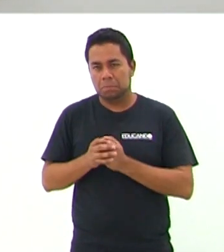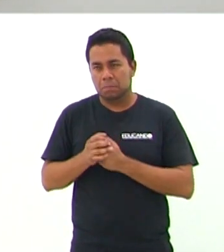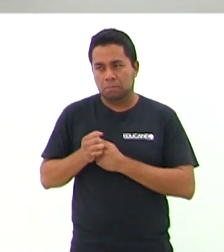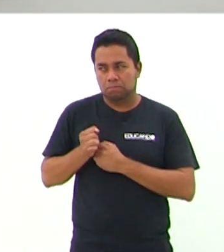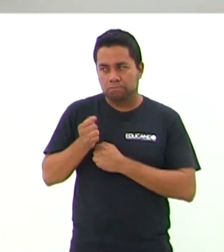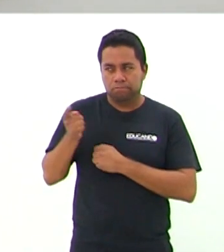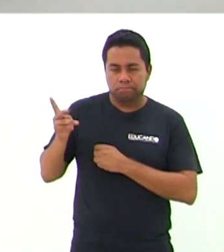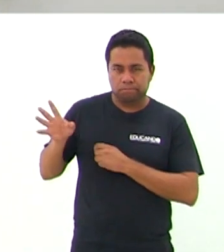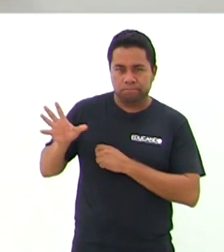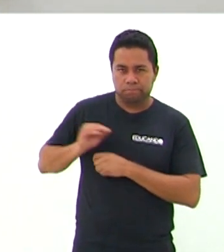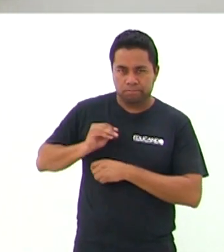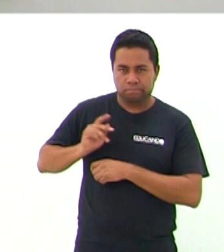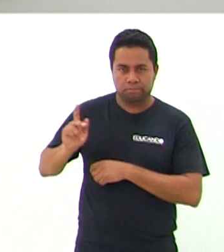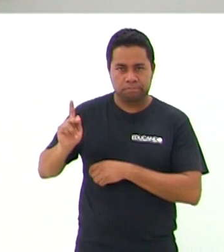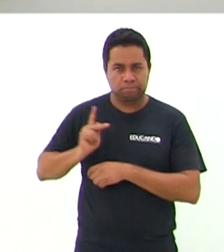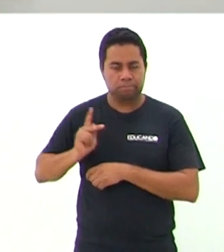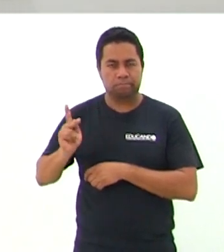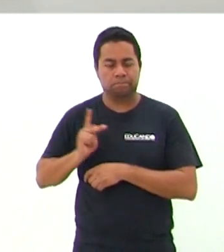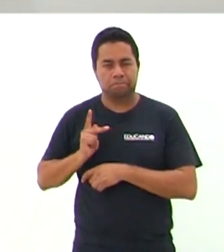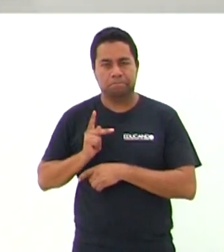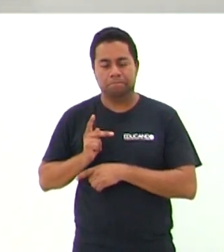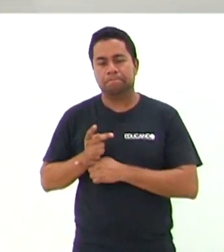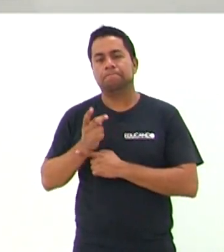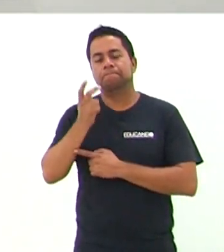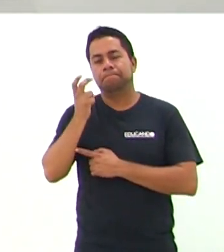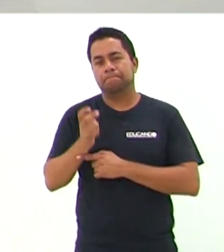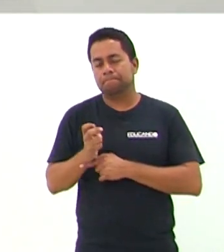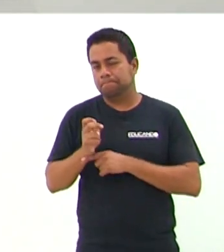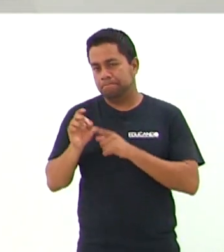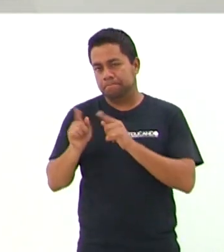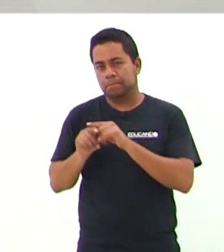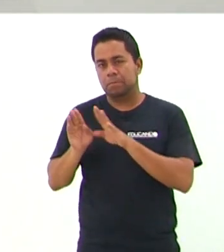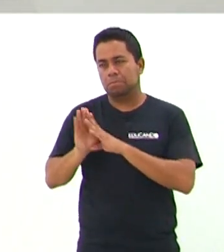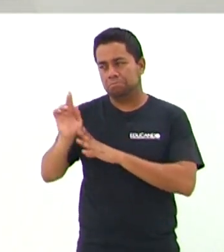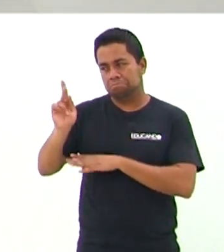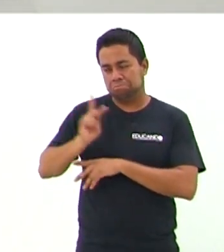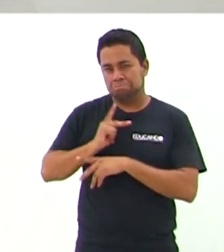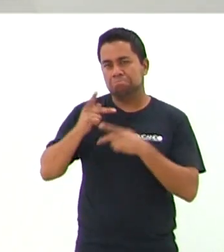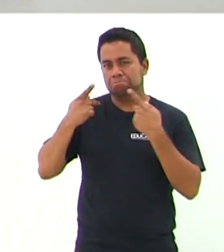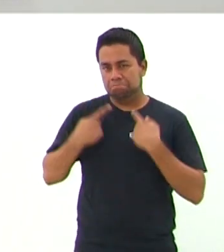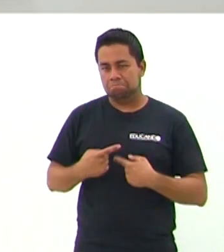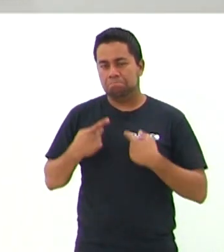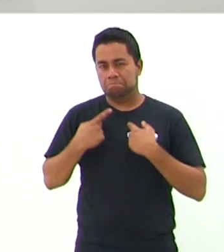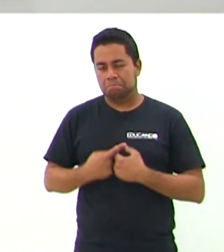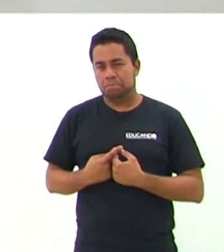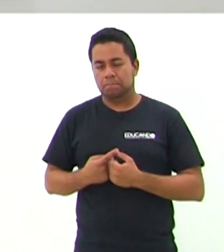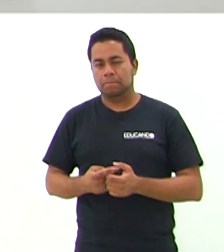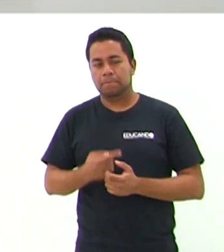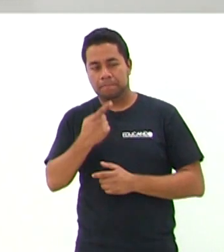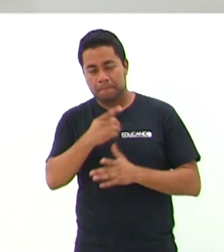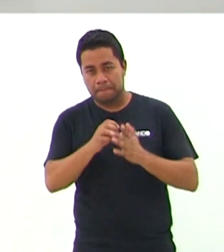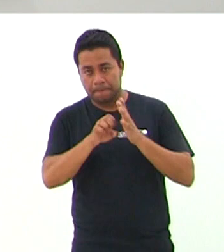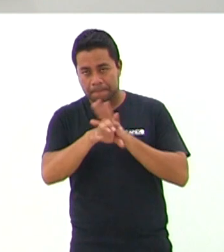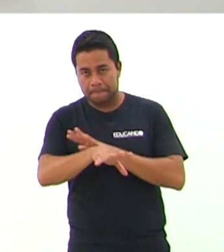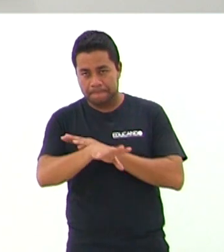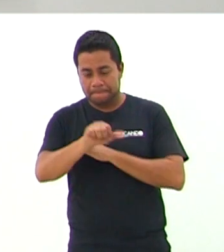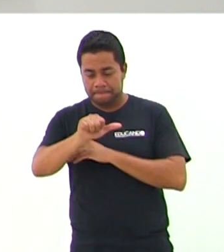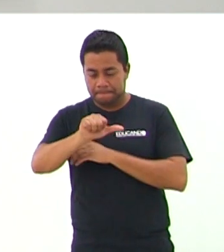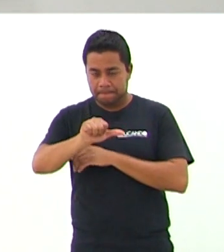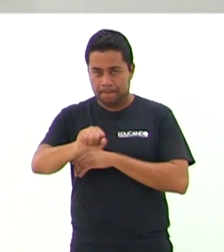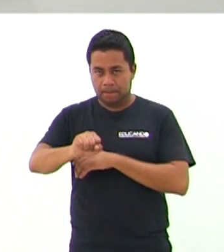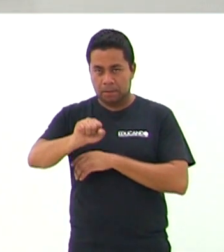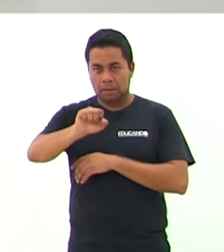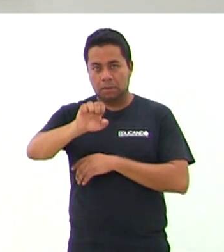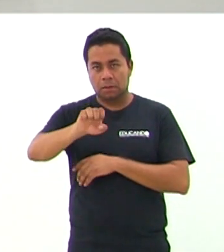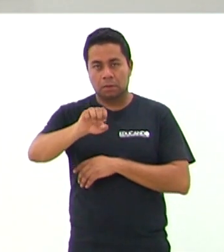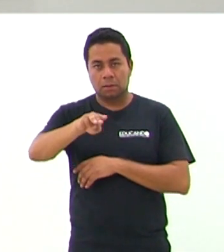¿bien? Simple y sencillamente hacer alguien. Y aquí, asemejar,